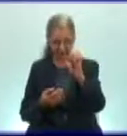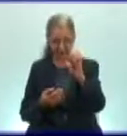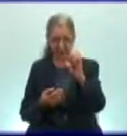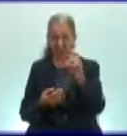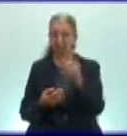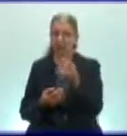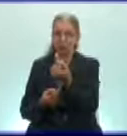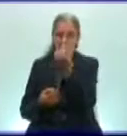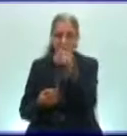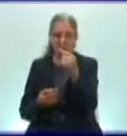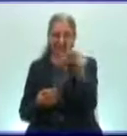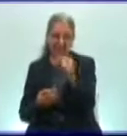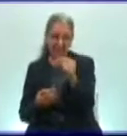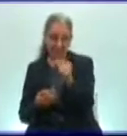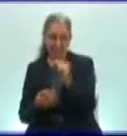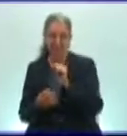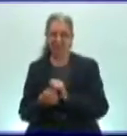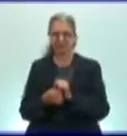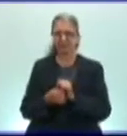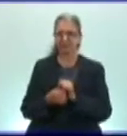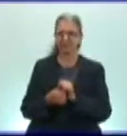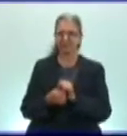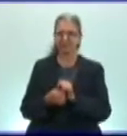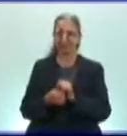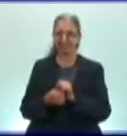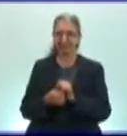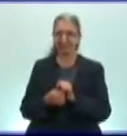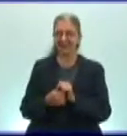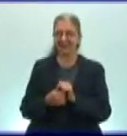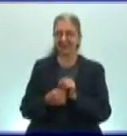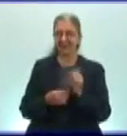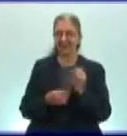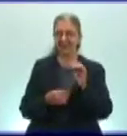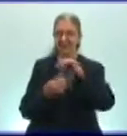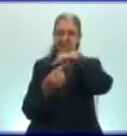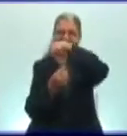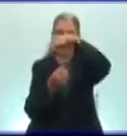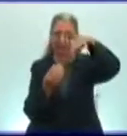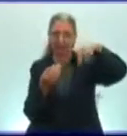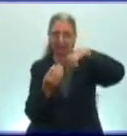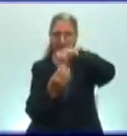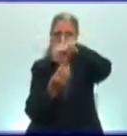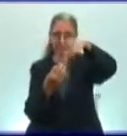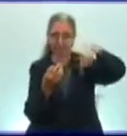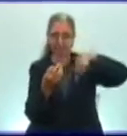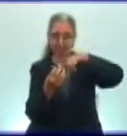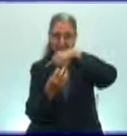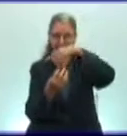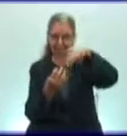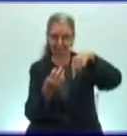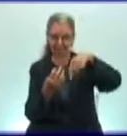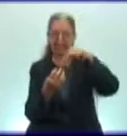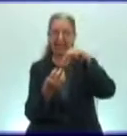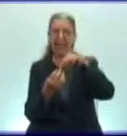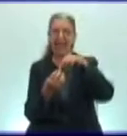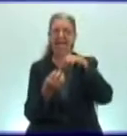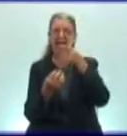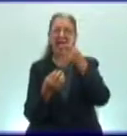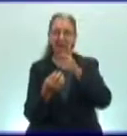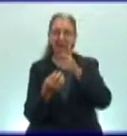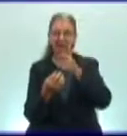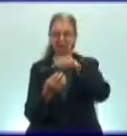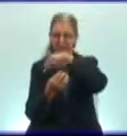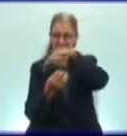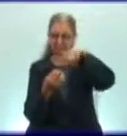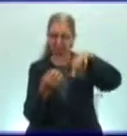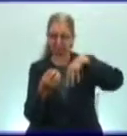Y estos electrones ya ustedes conocen que se encuentran en la envoltura del átomo. Ahora bien,